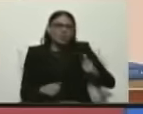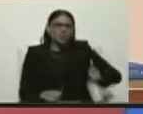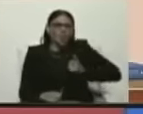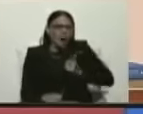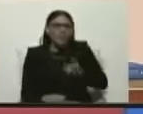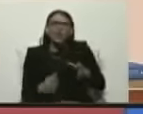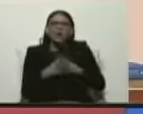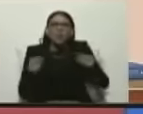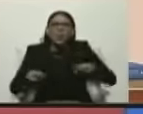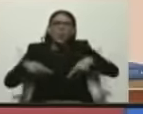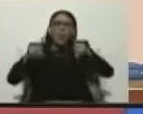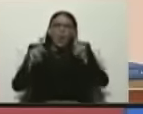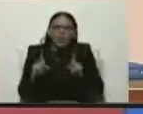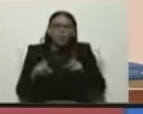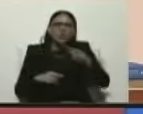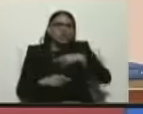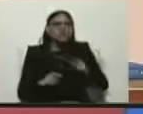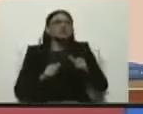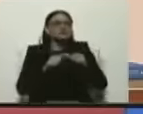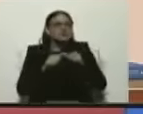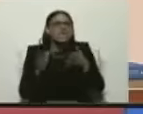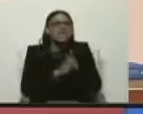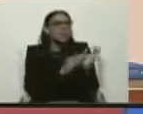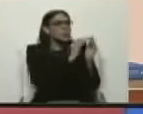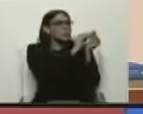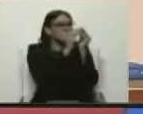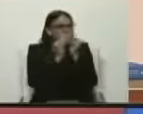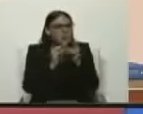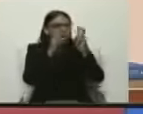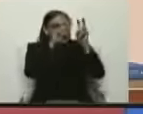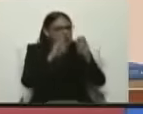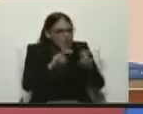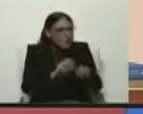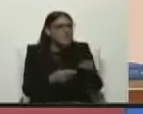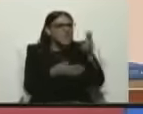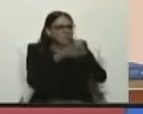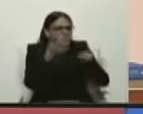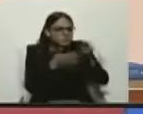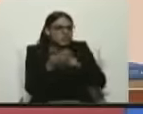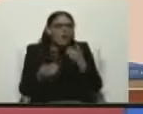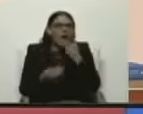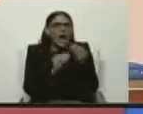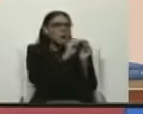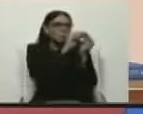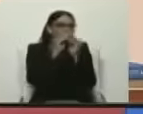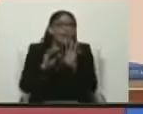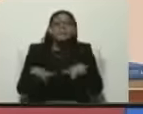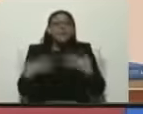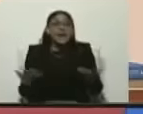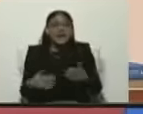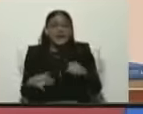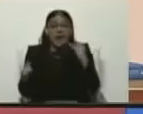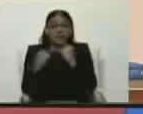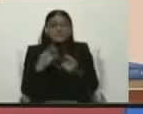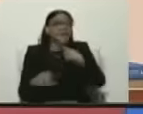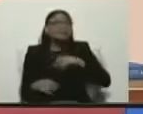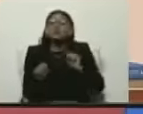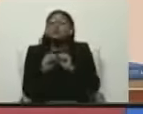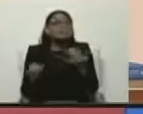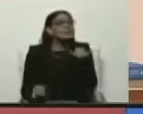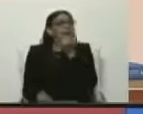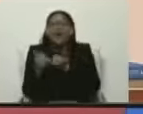cada momento para ir corrigiendo detalles, revisando. ¿Para qué? Para no cometer errores y llegar al